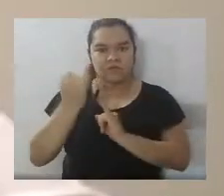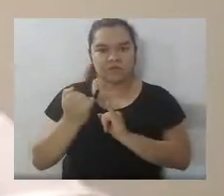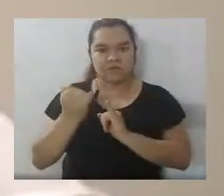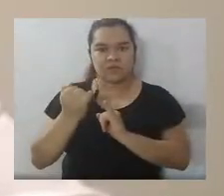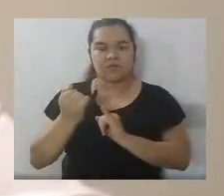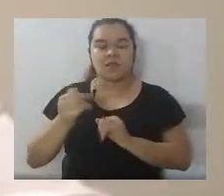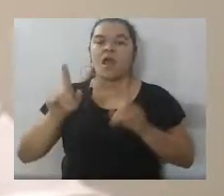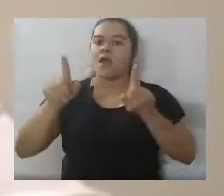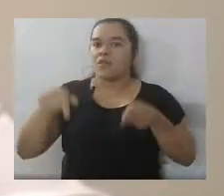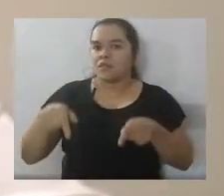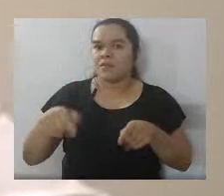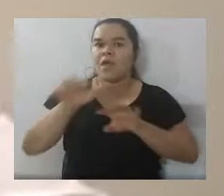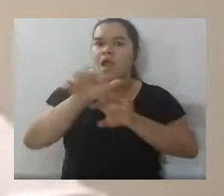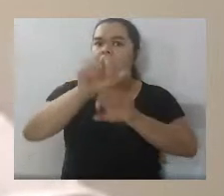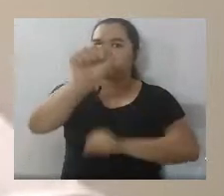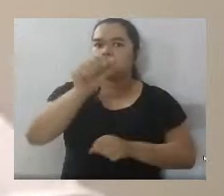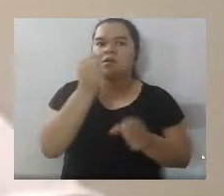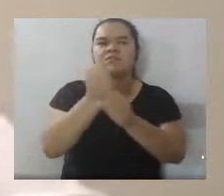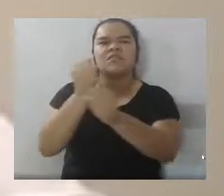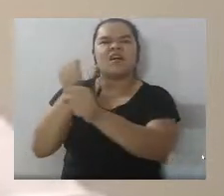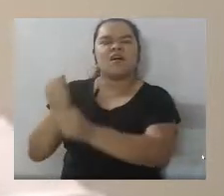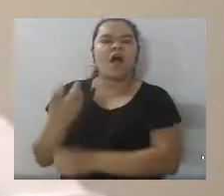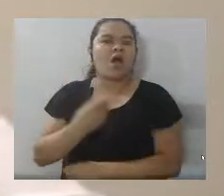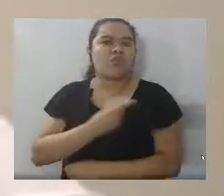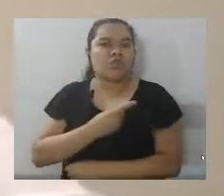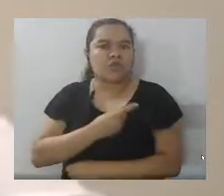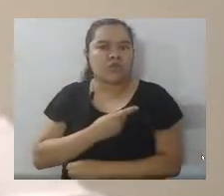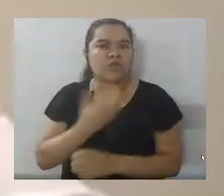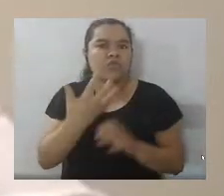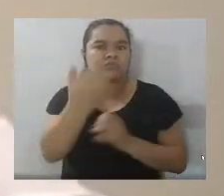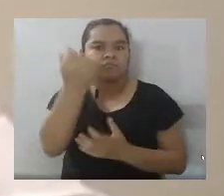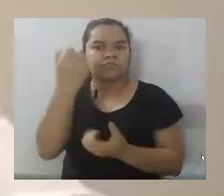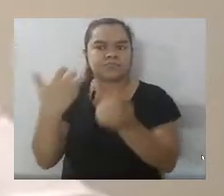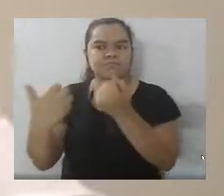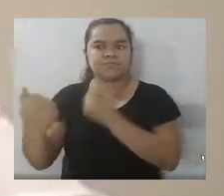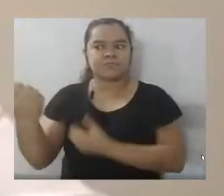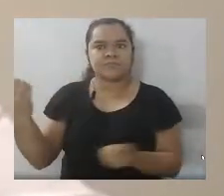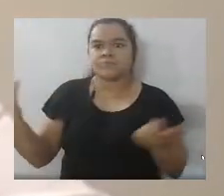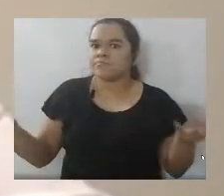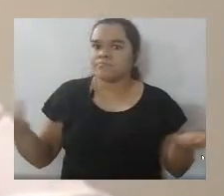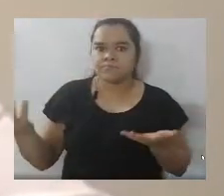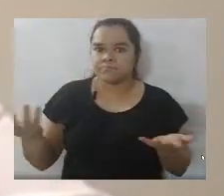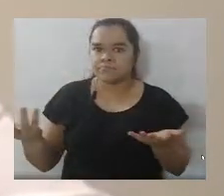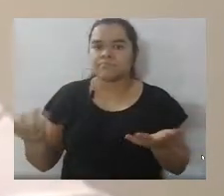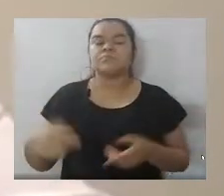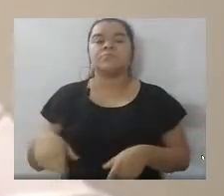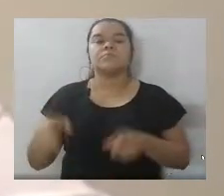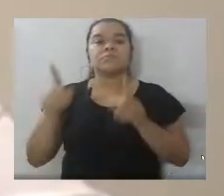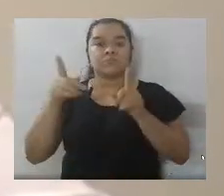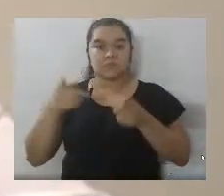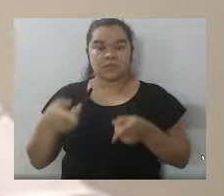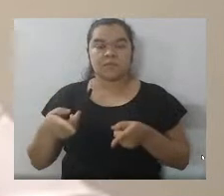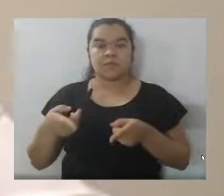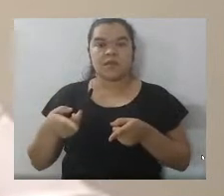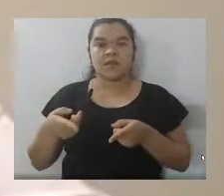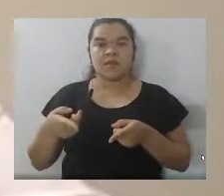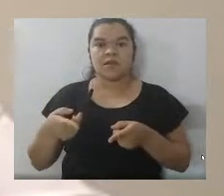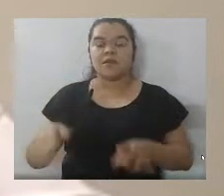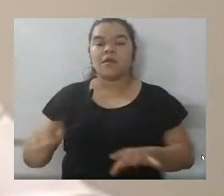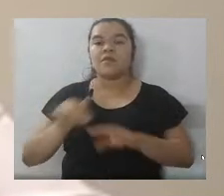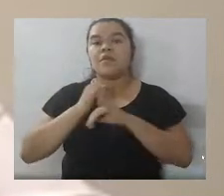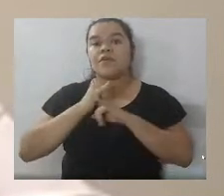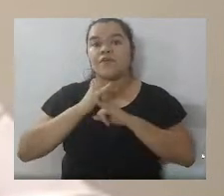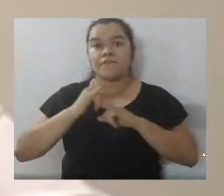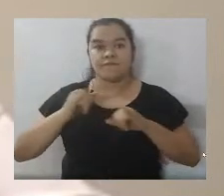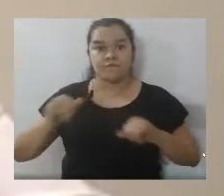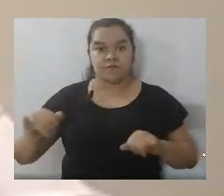campos ocupacionales, las diferentes áreas de inserción laboral y profesional. Se informará también sobre